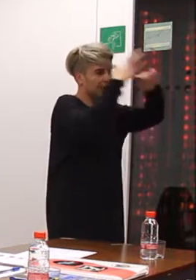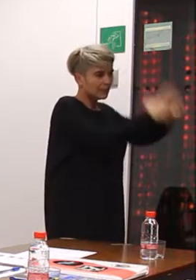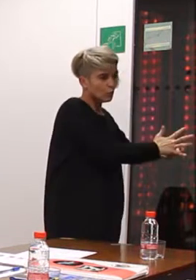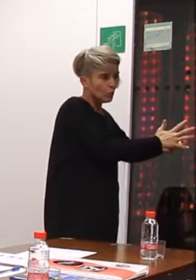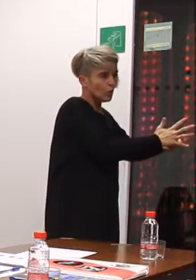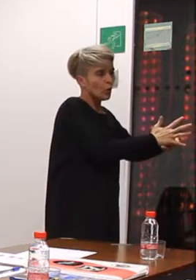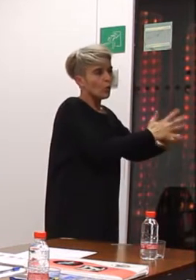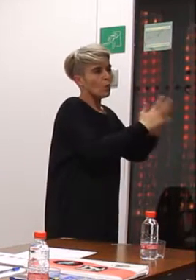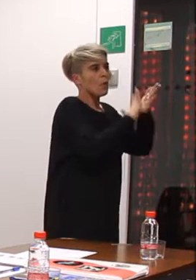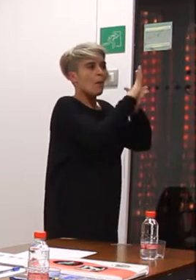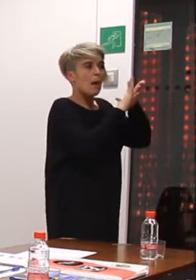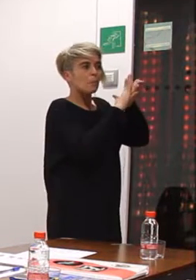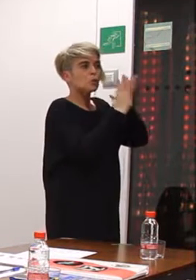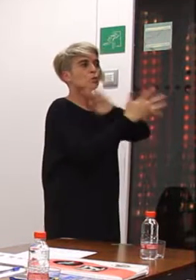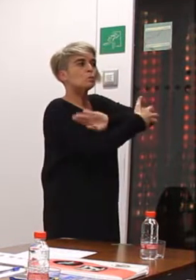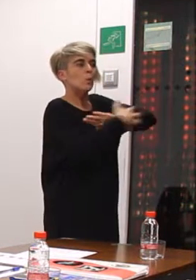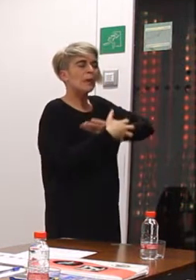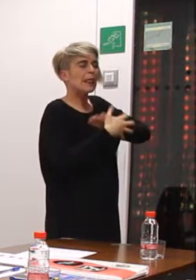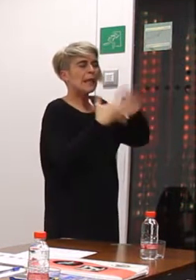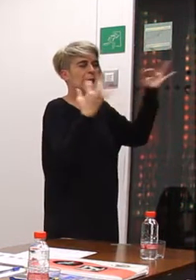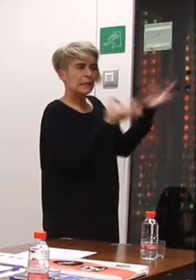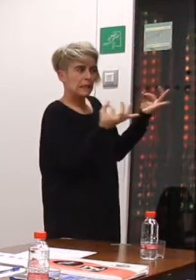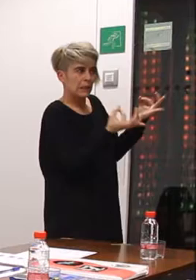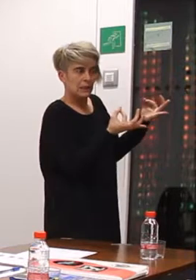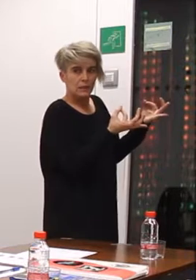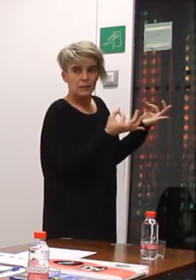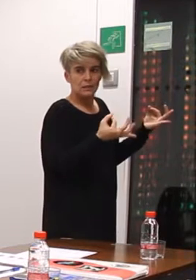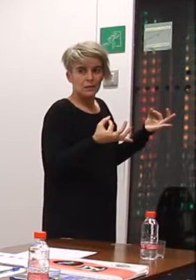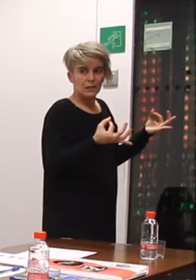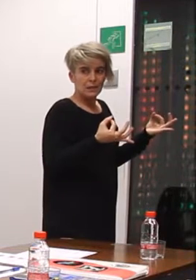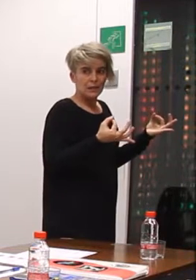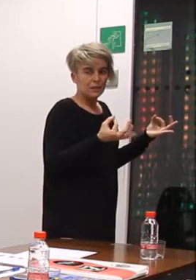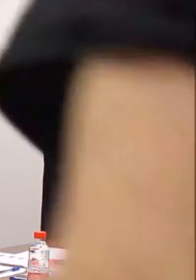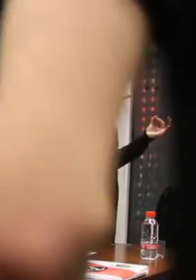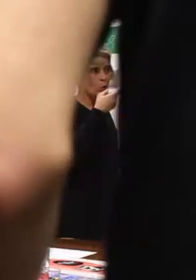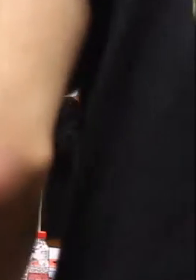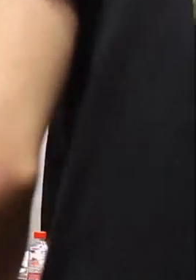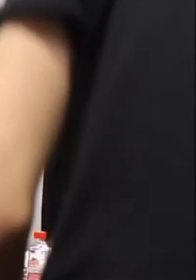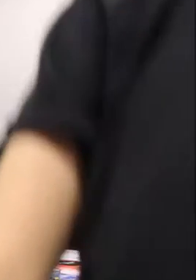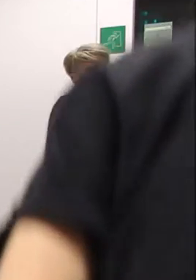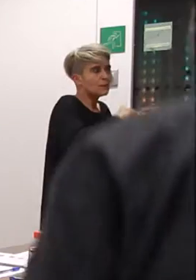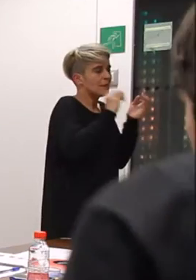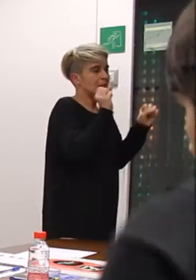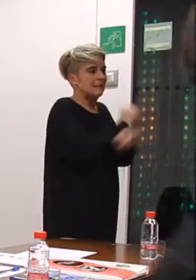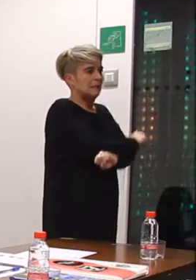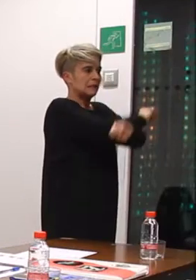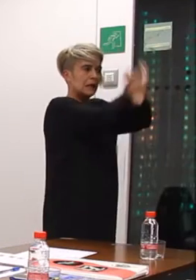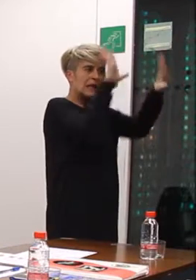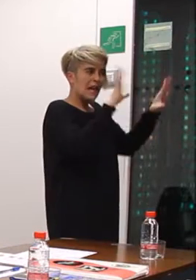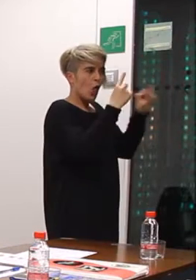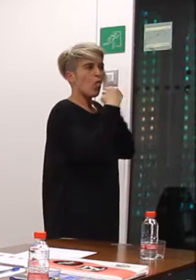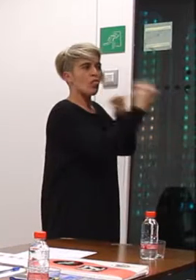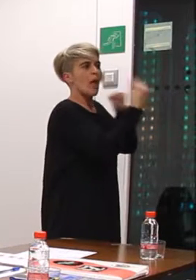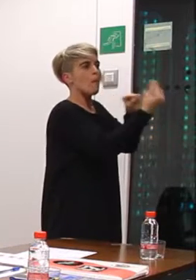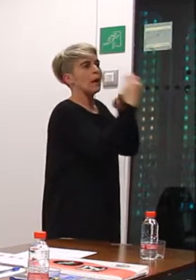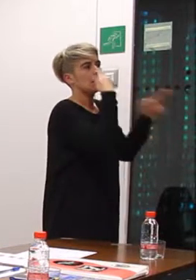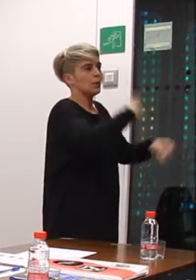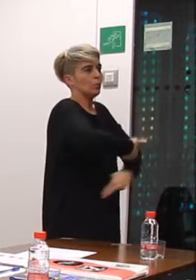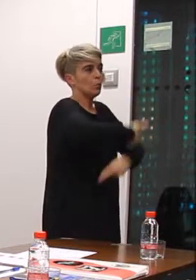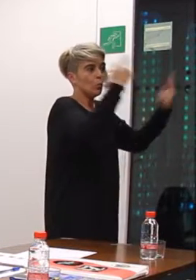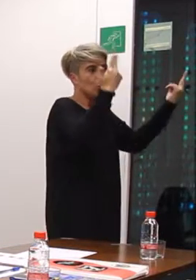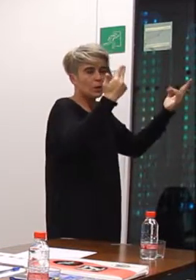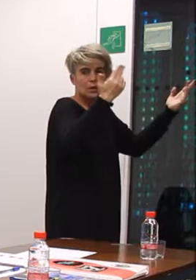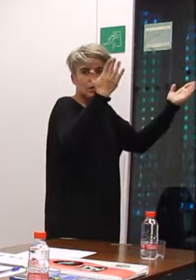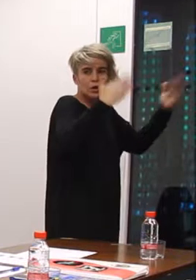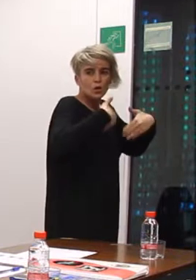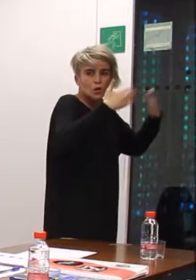de pobreza, porque la verdad es que no hay una claridad en el debate público. A veces no se tiene claro